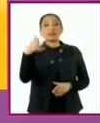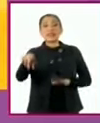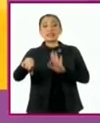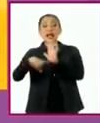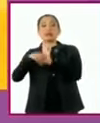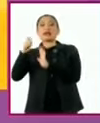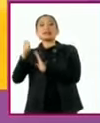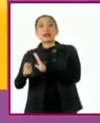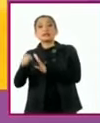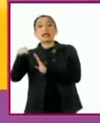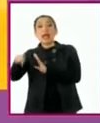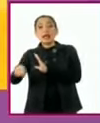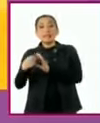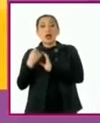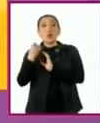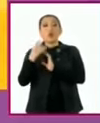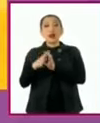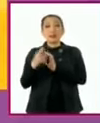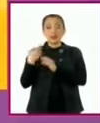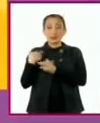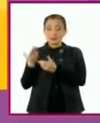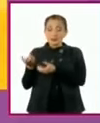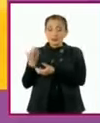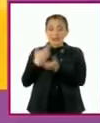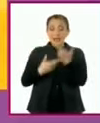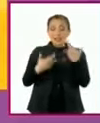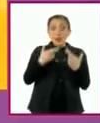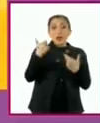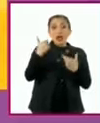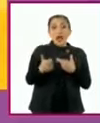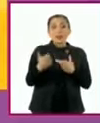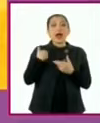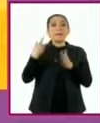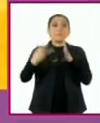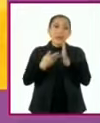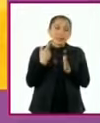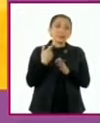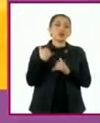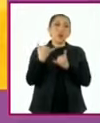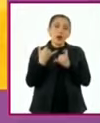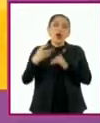negativo representa las casillas que retrocedió por cada ronda.